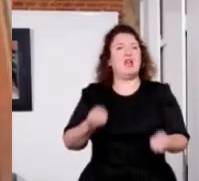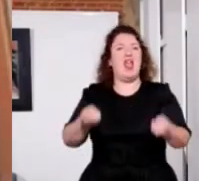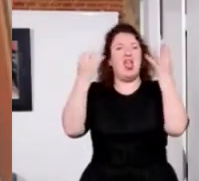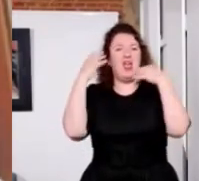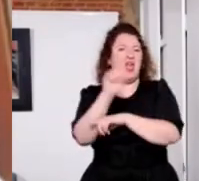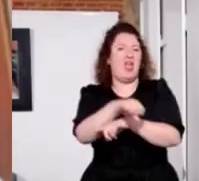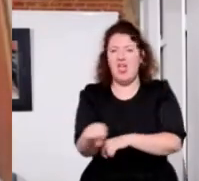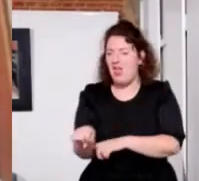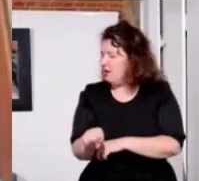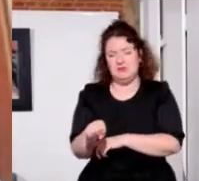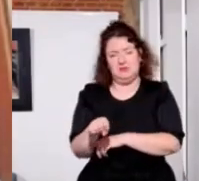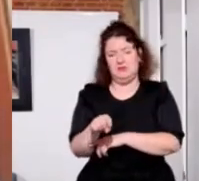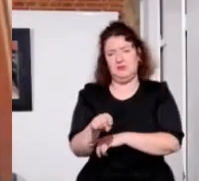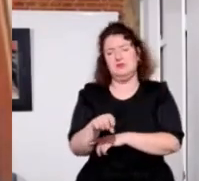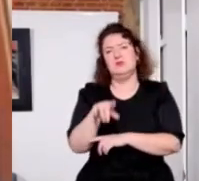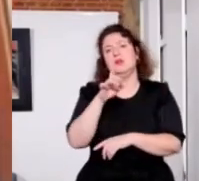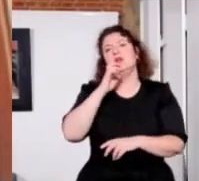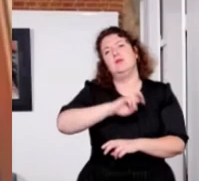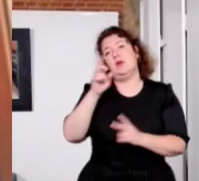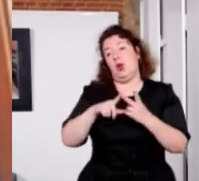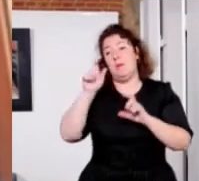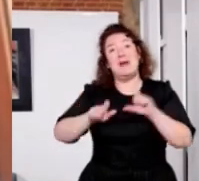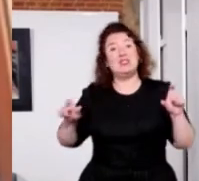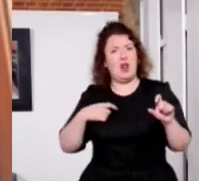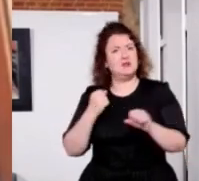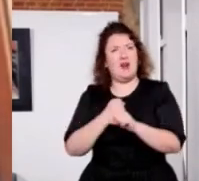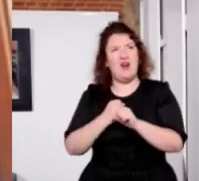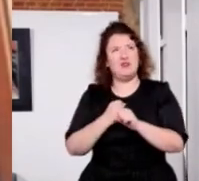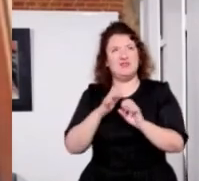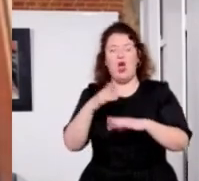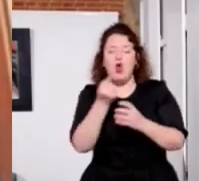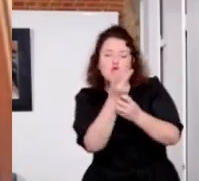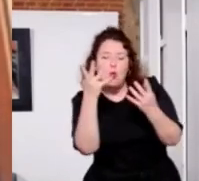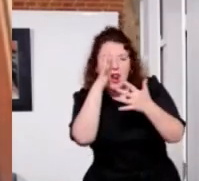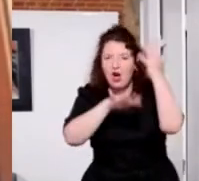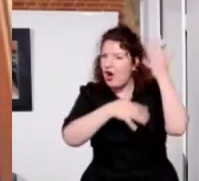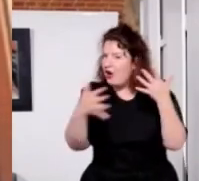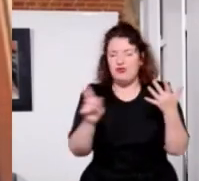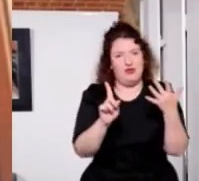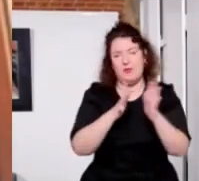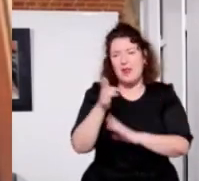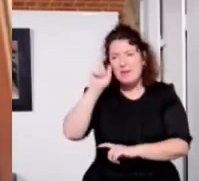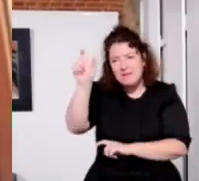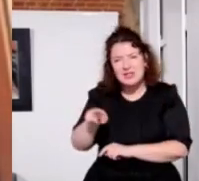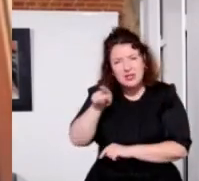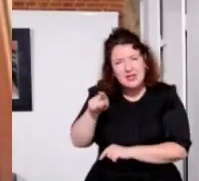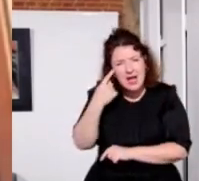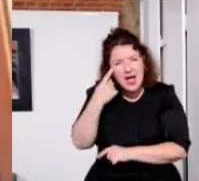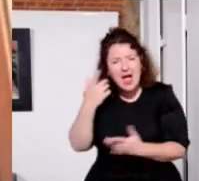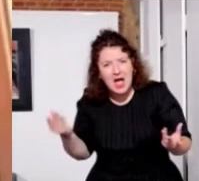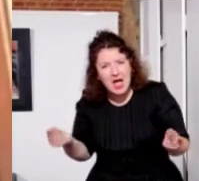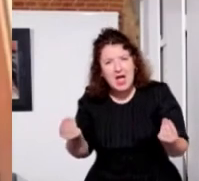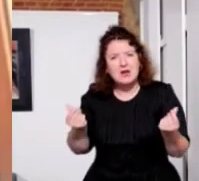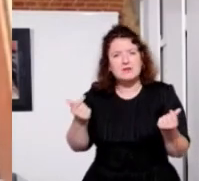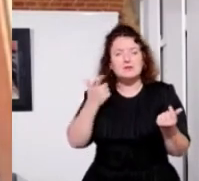Pero trabajamos con personas, no con números. Y trabajar con personas es saber que la persona es algo que es un